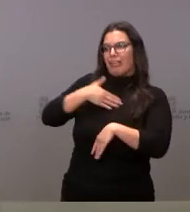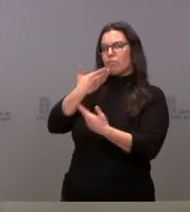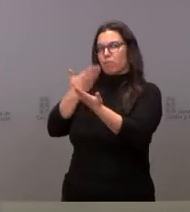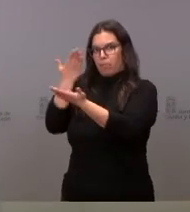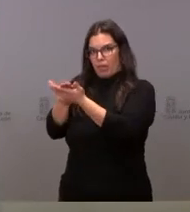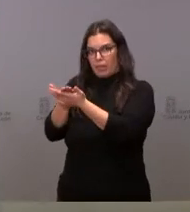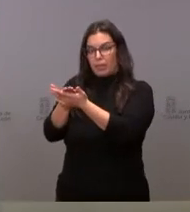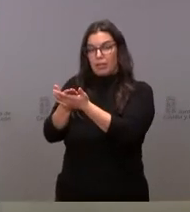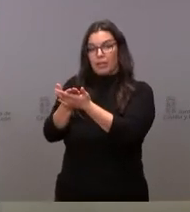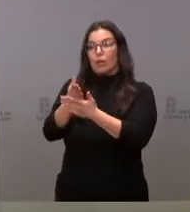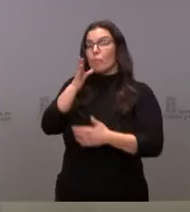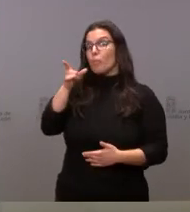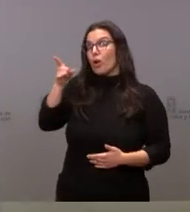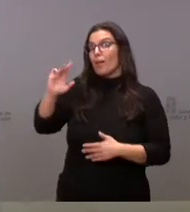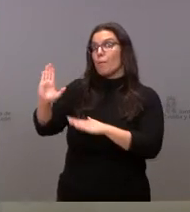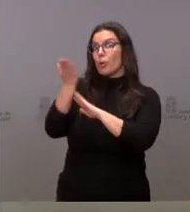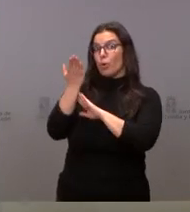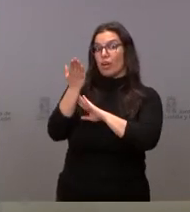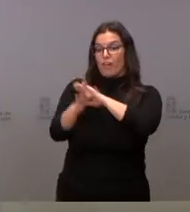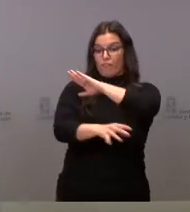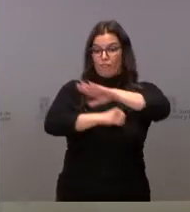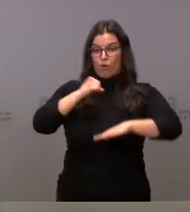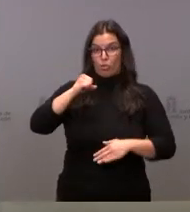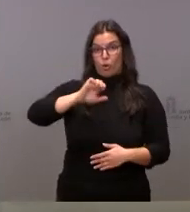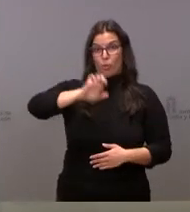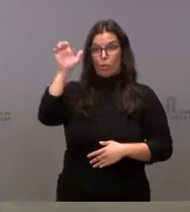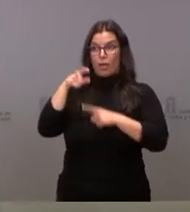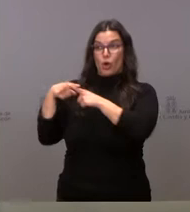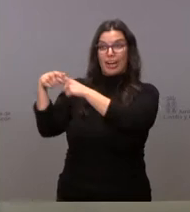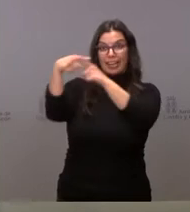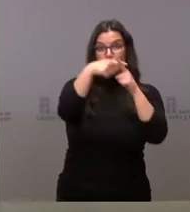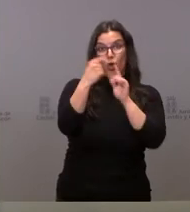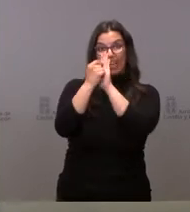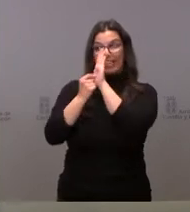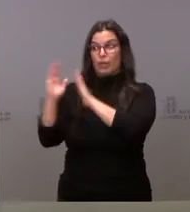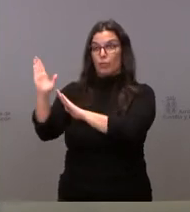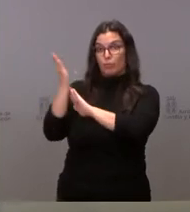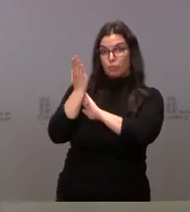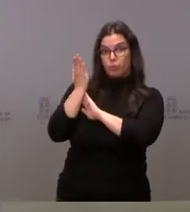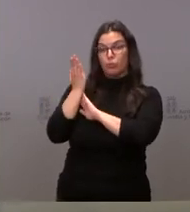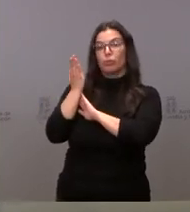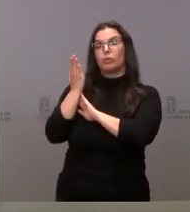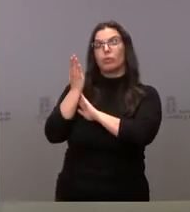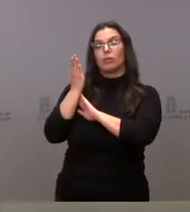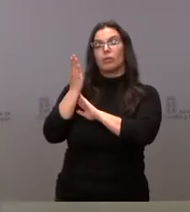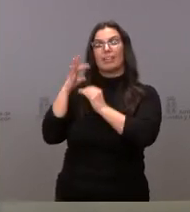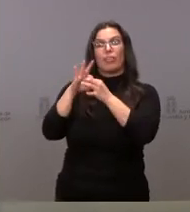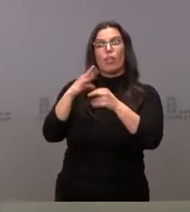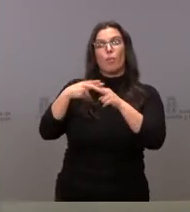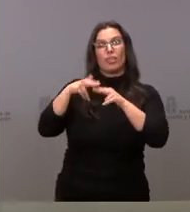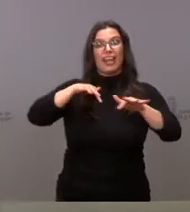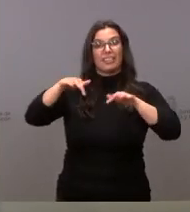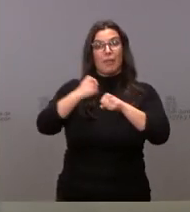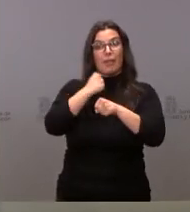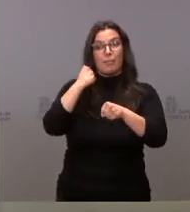propuesta de distribución de fondos europeos en relación con políticas activas de empleo y que